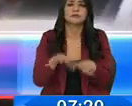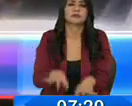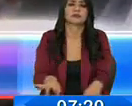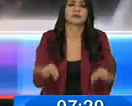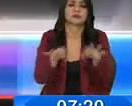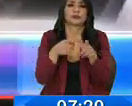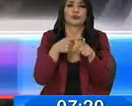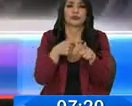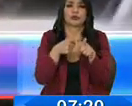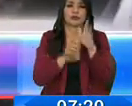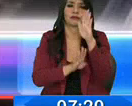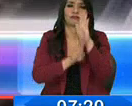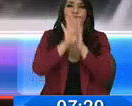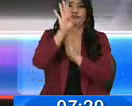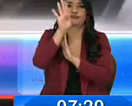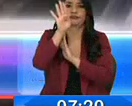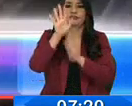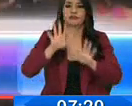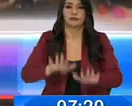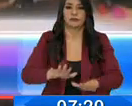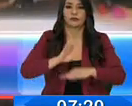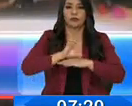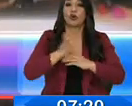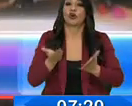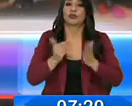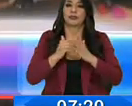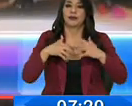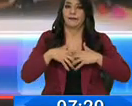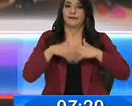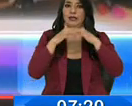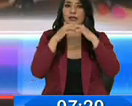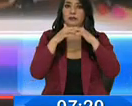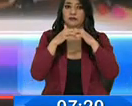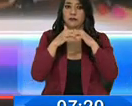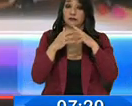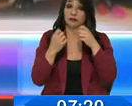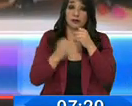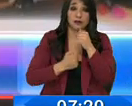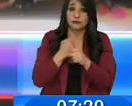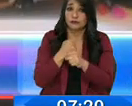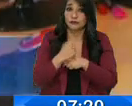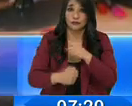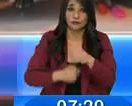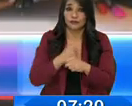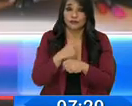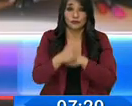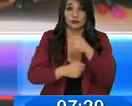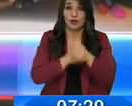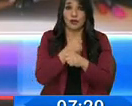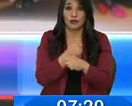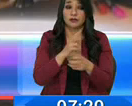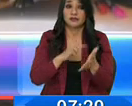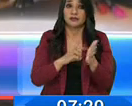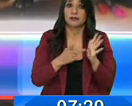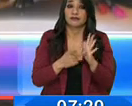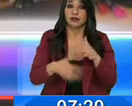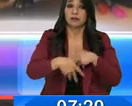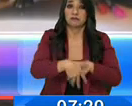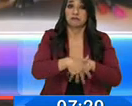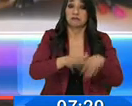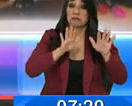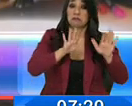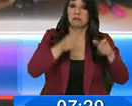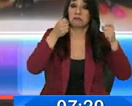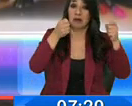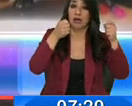el resurgimiento de la economía. Esto tomará años. Porque hay que tomar en cuenta que no solamente fue el costo de lo que se paralizó, más